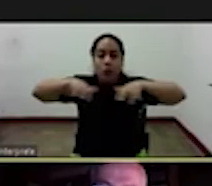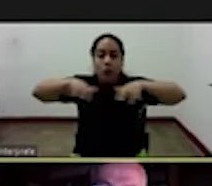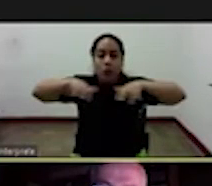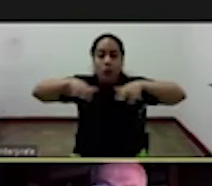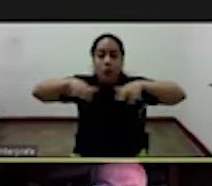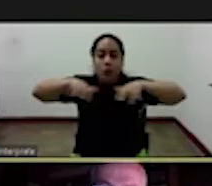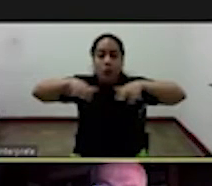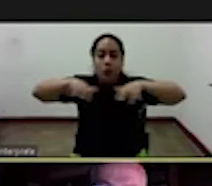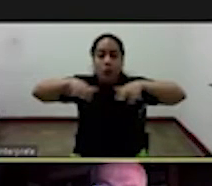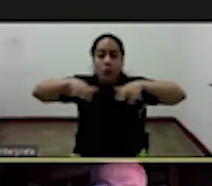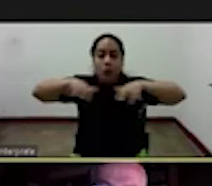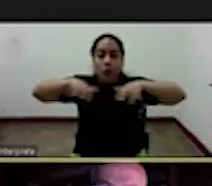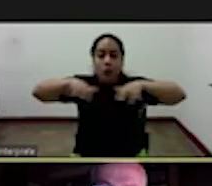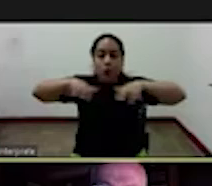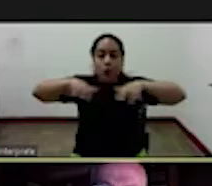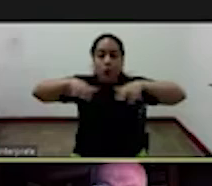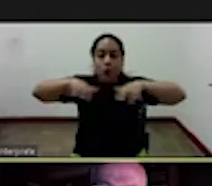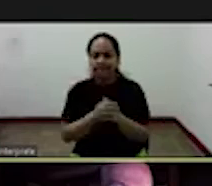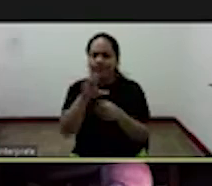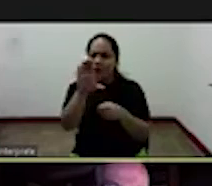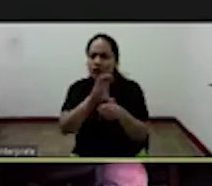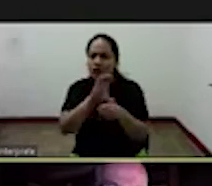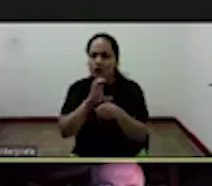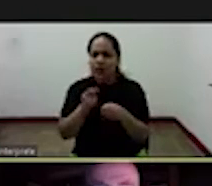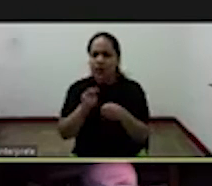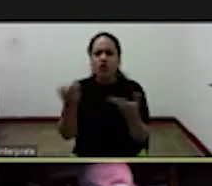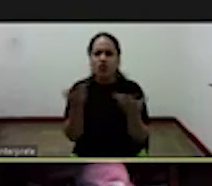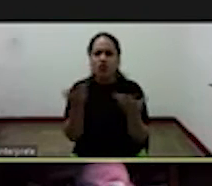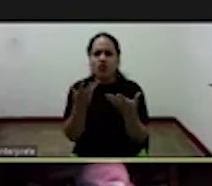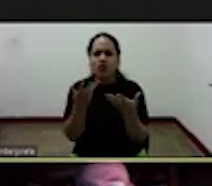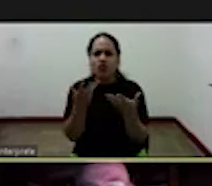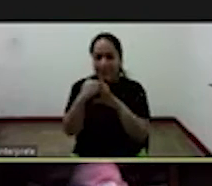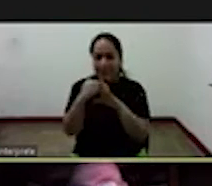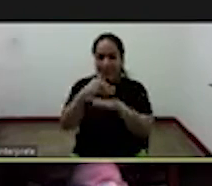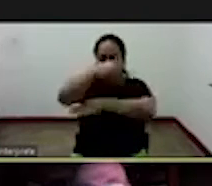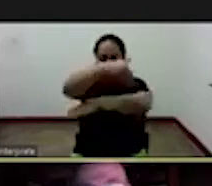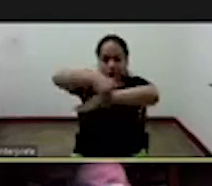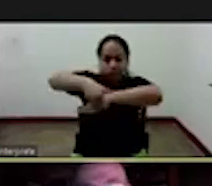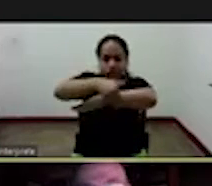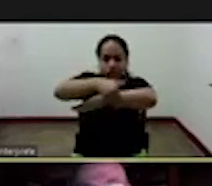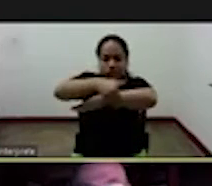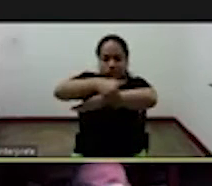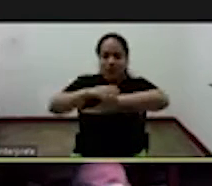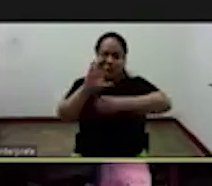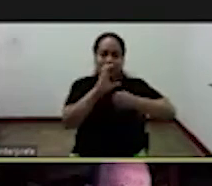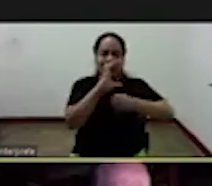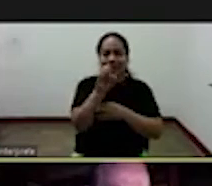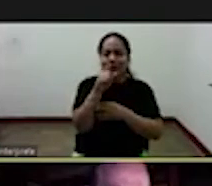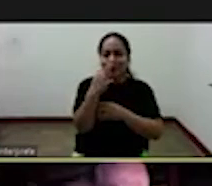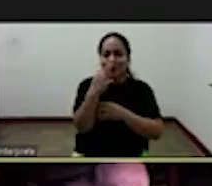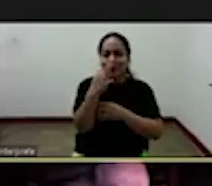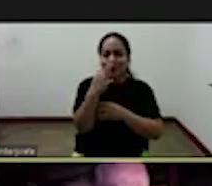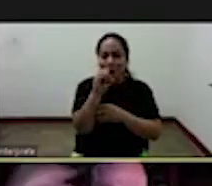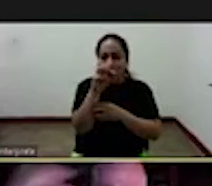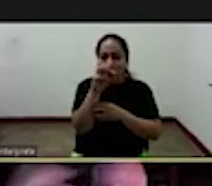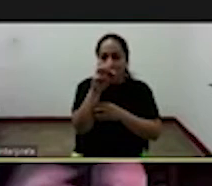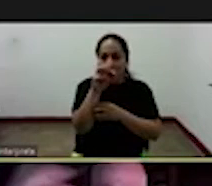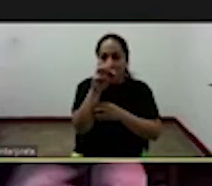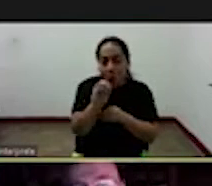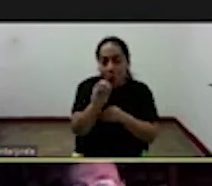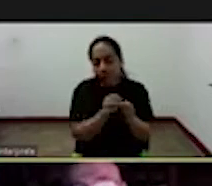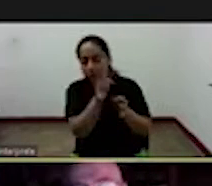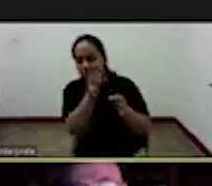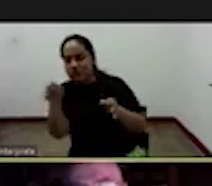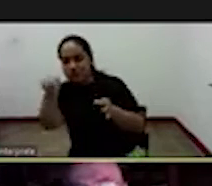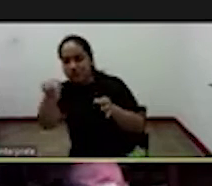es una ciudad que queda a mitad de camino entre Estocolmo y Oslo. Es una ciudad tal que cada 2 años se despliega